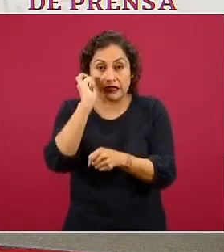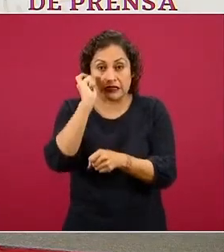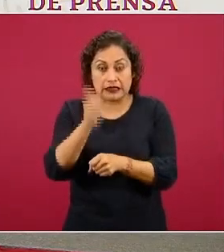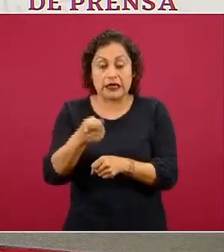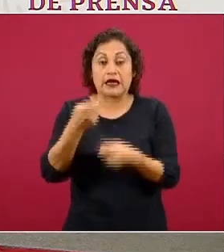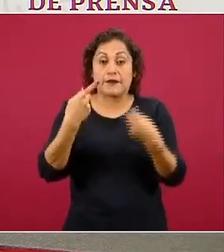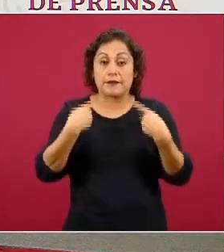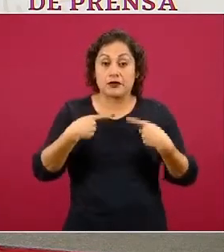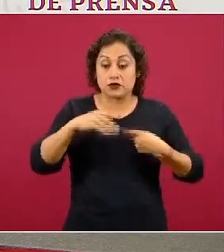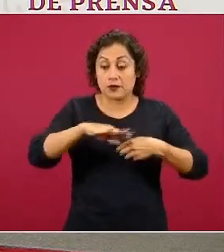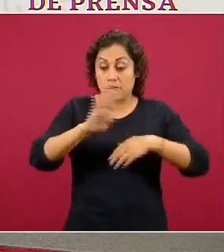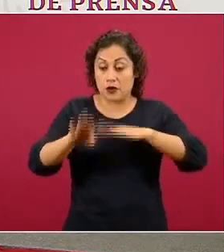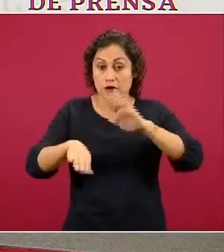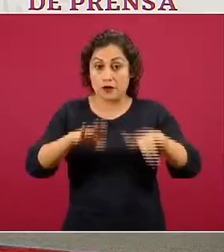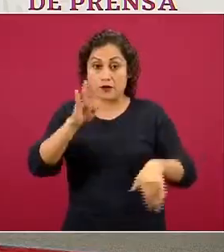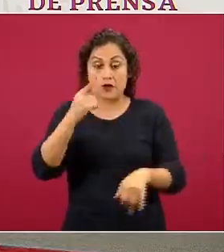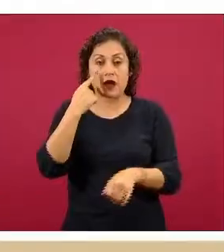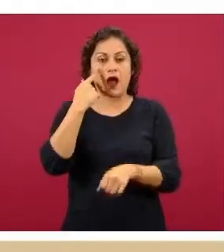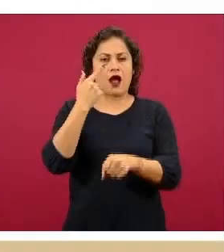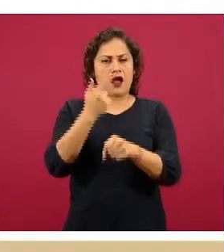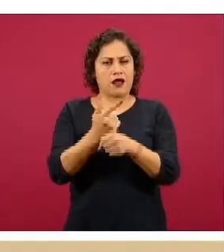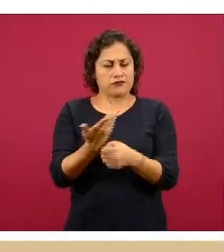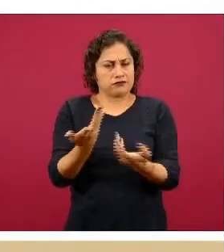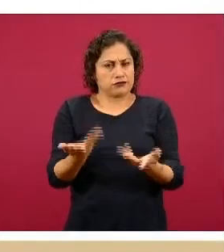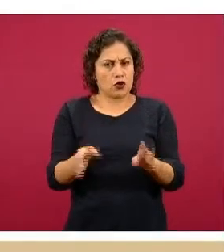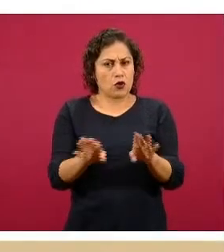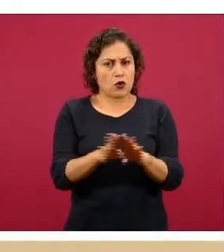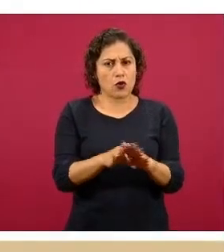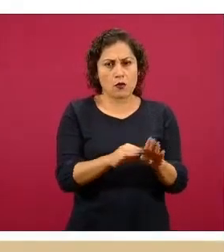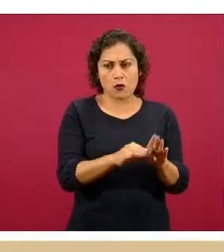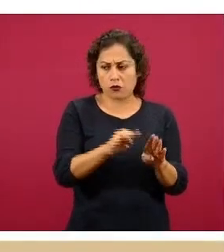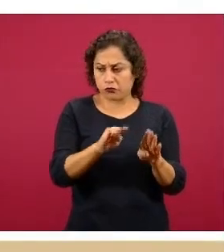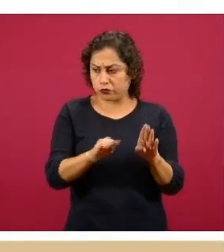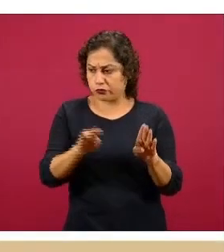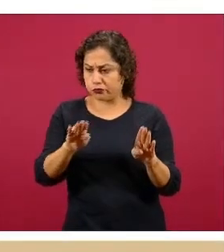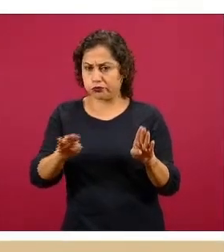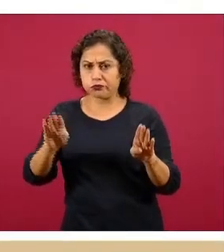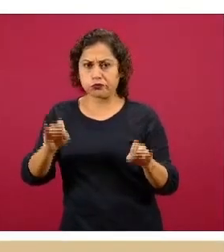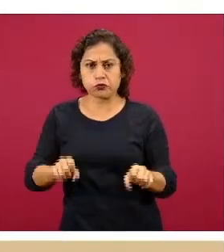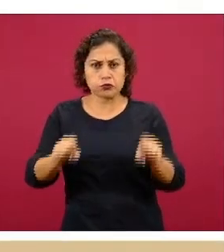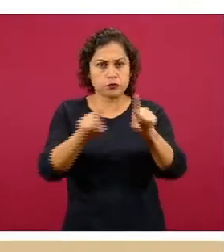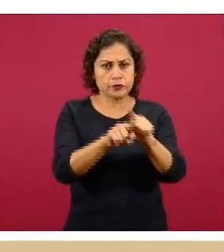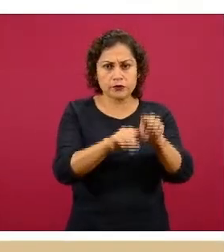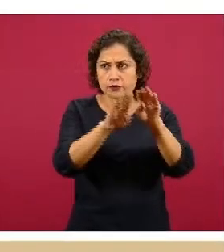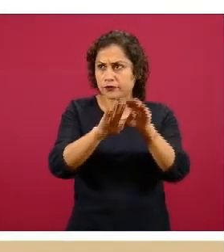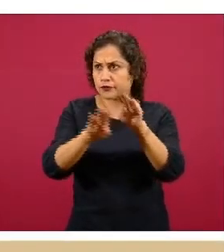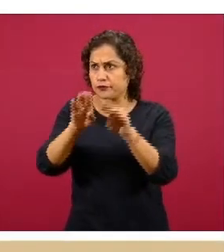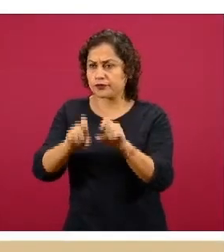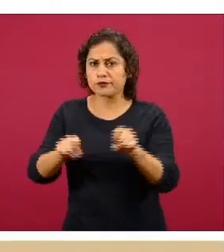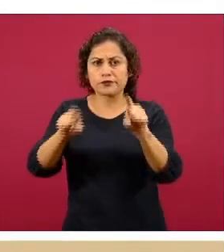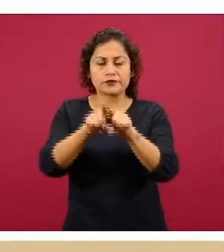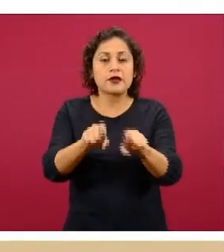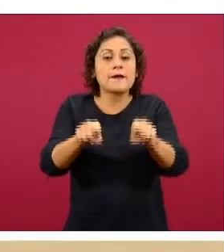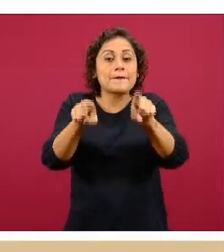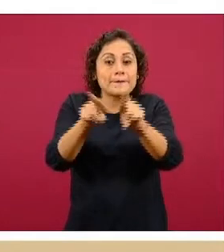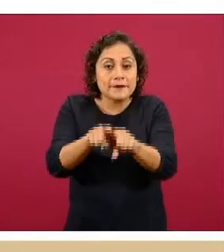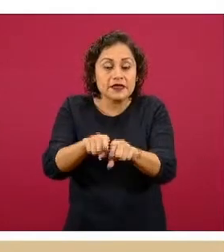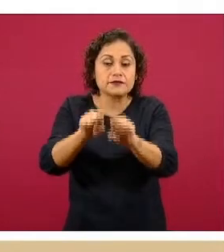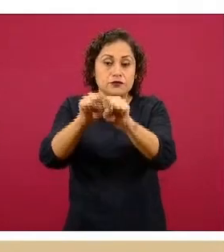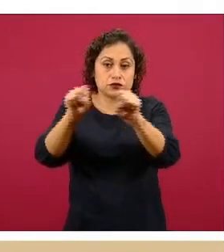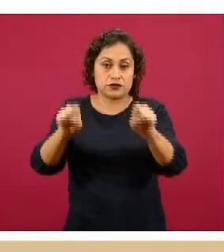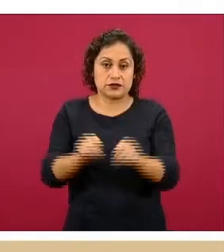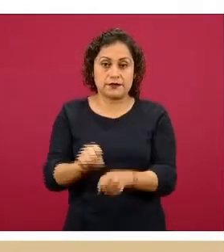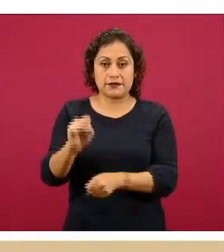mortalidad siguen un patrón muy similar a lo que estamos viendo ya de por sí en el sistema de vigilancia oficial, que es el